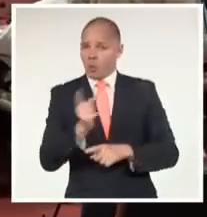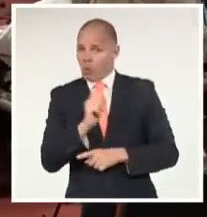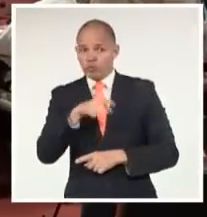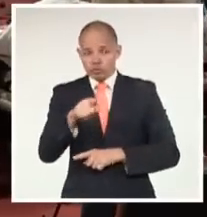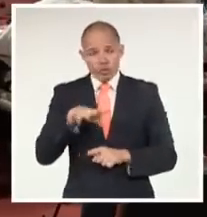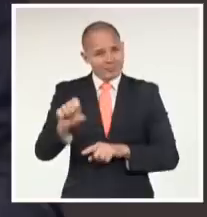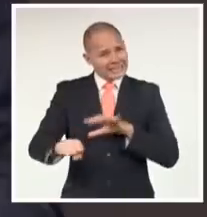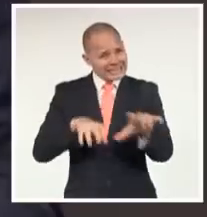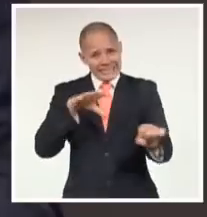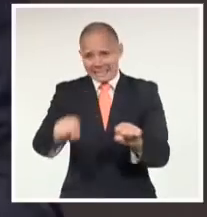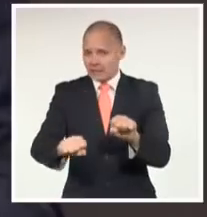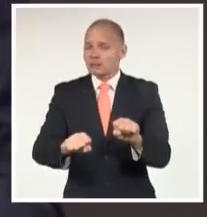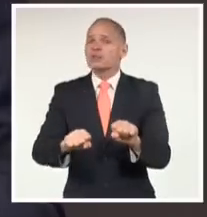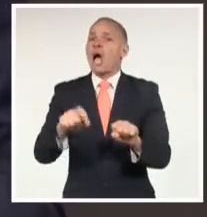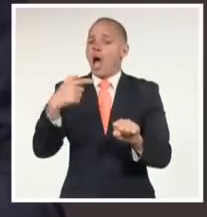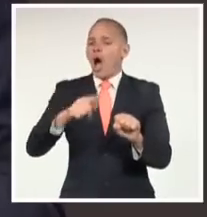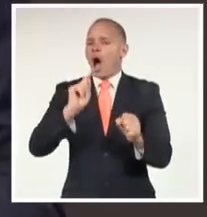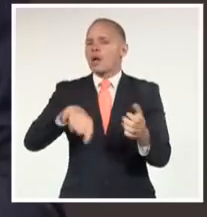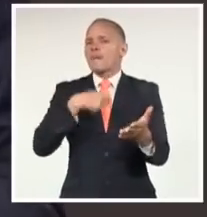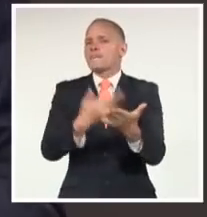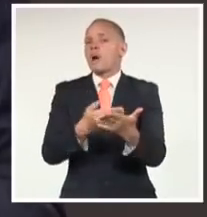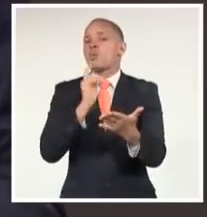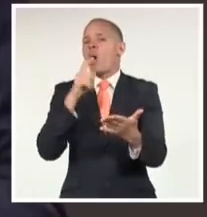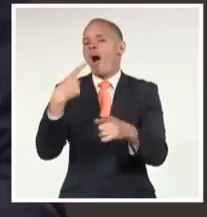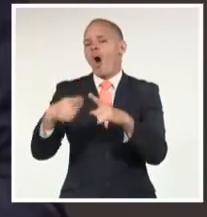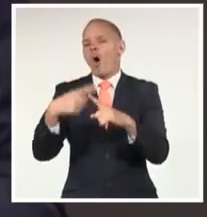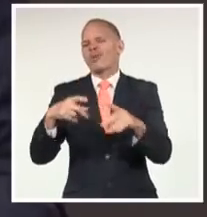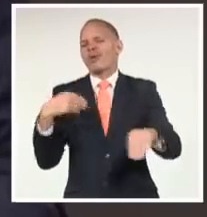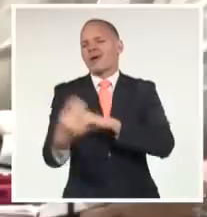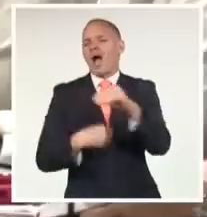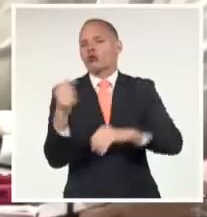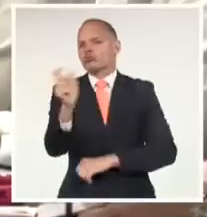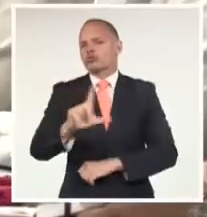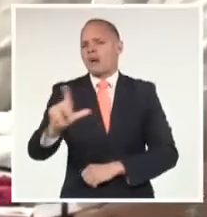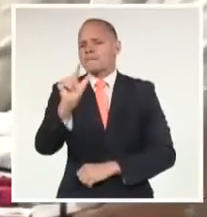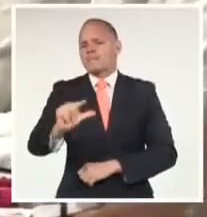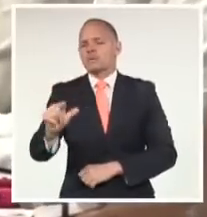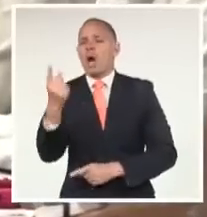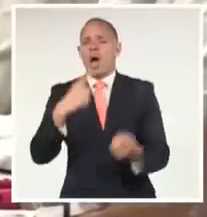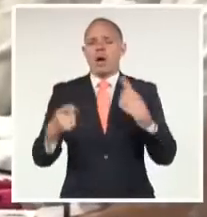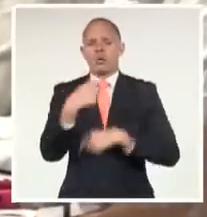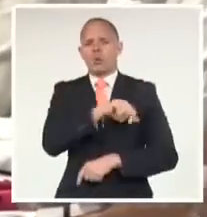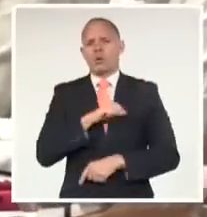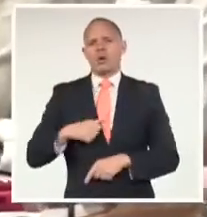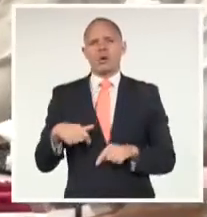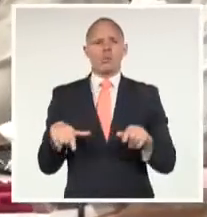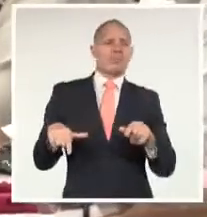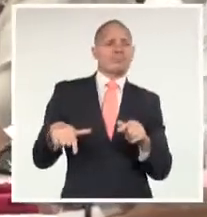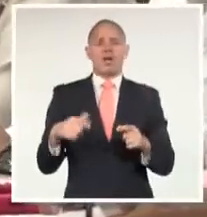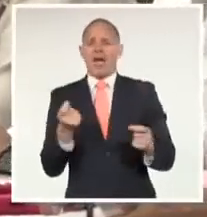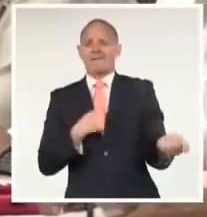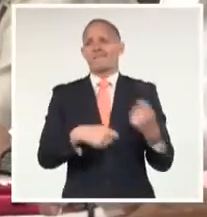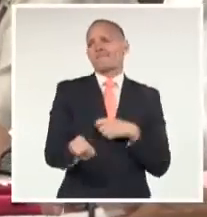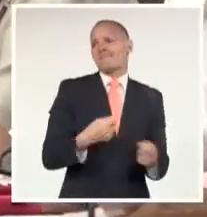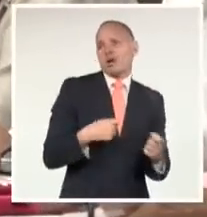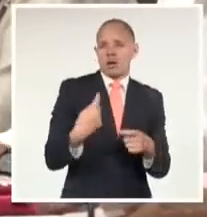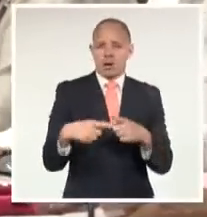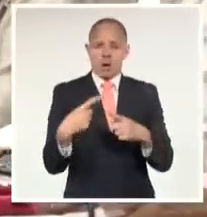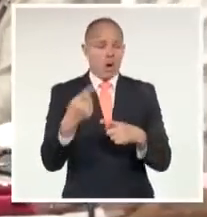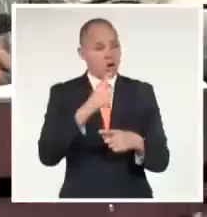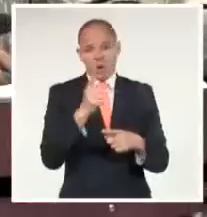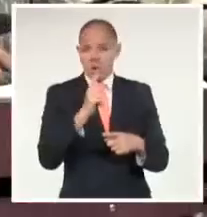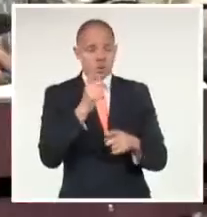propuso estrategias para la transformación social de aquellas personas que no estudian ni trabajan para que aporten a la